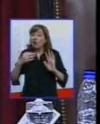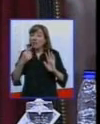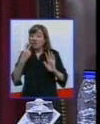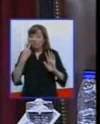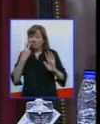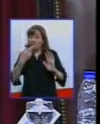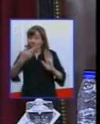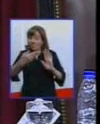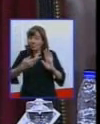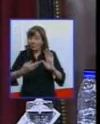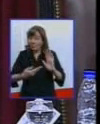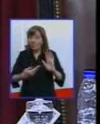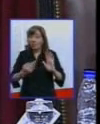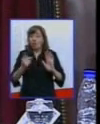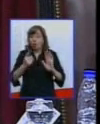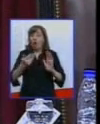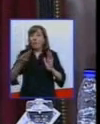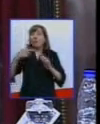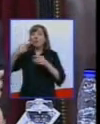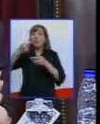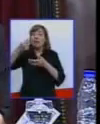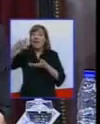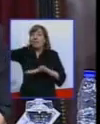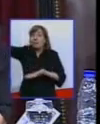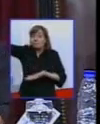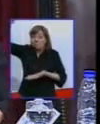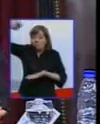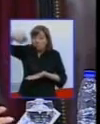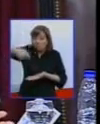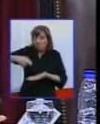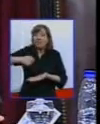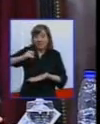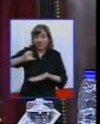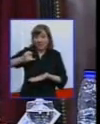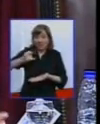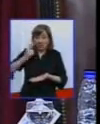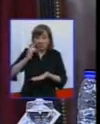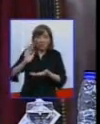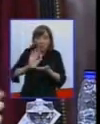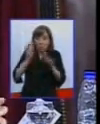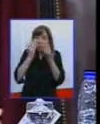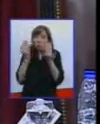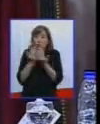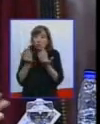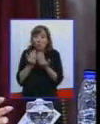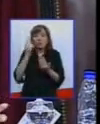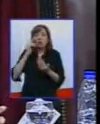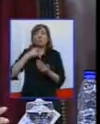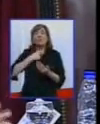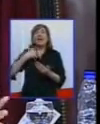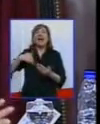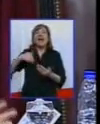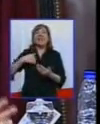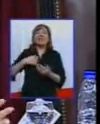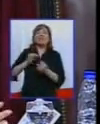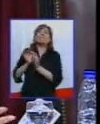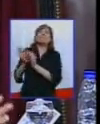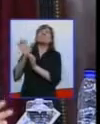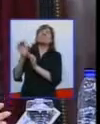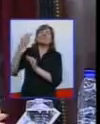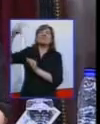sesgo antiinversor que nos plantee a los argentinos como xenófobos y refractarios a